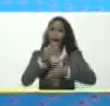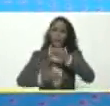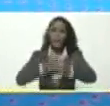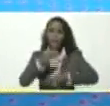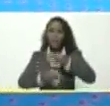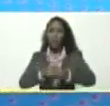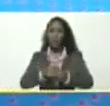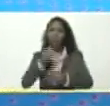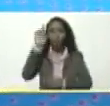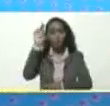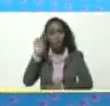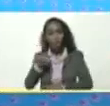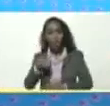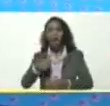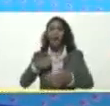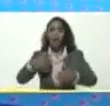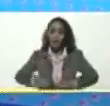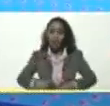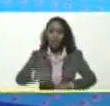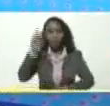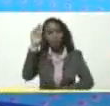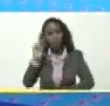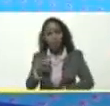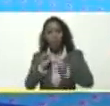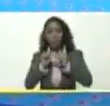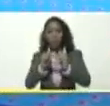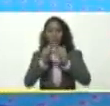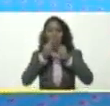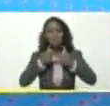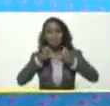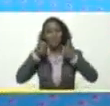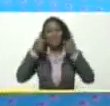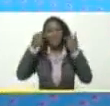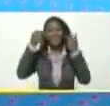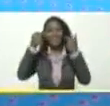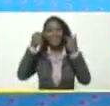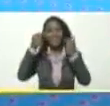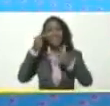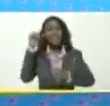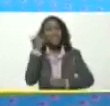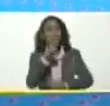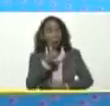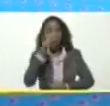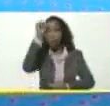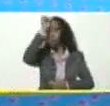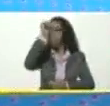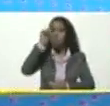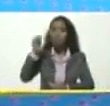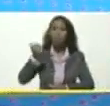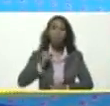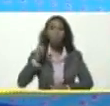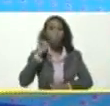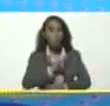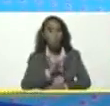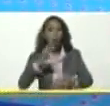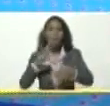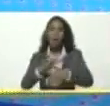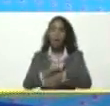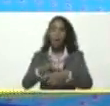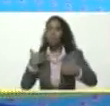faena diaria, permanente, con una sonrisa, sea sábado, sea domingo, sea lunes, sea martes,